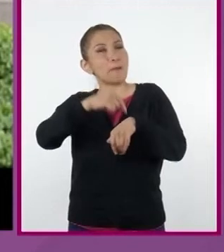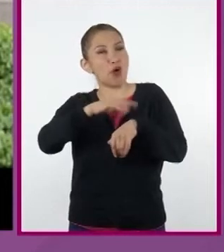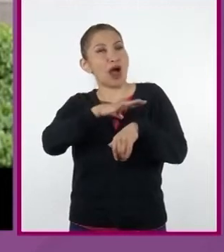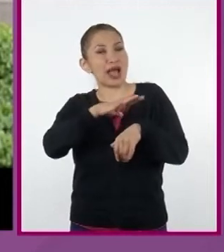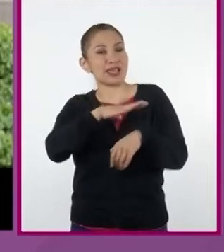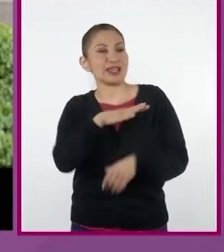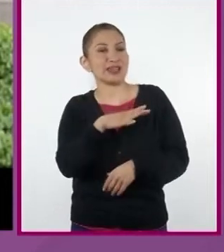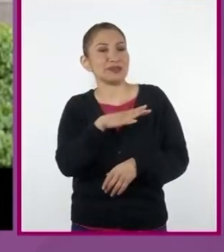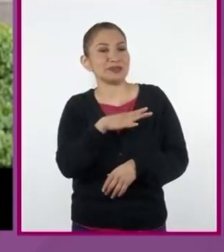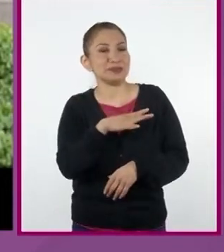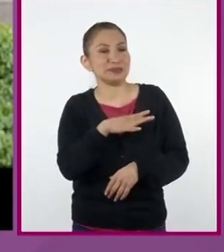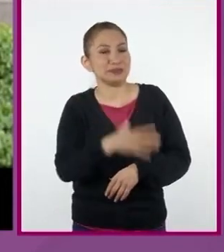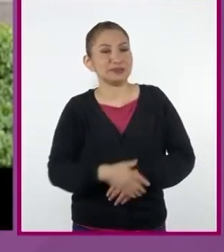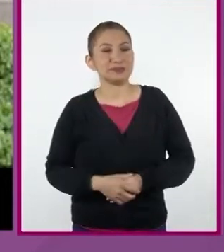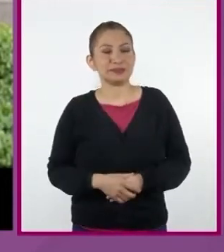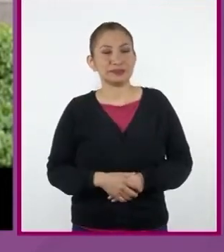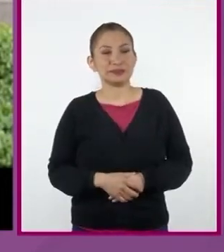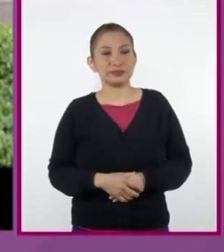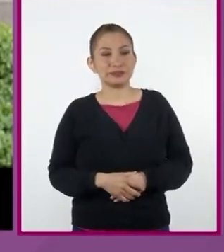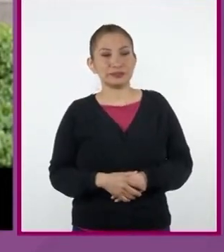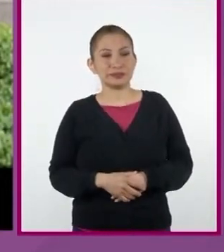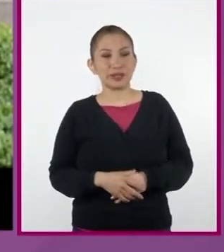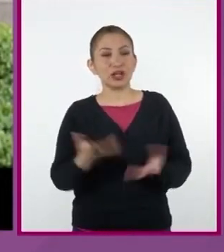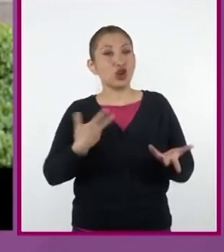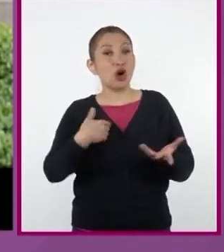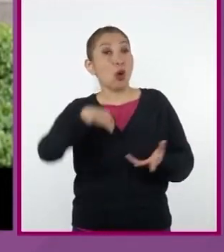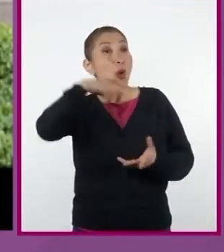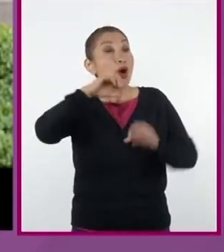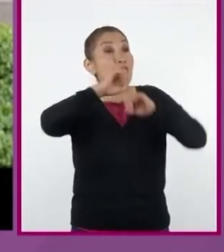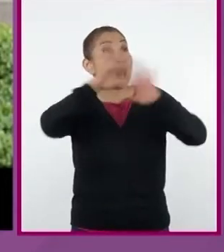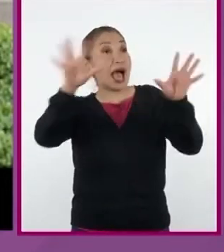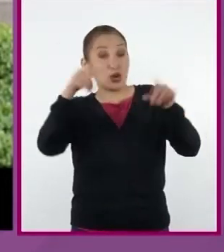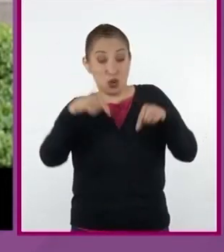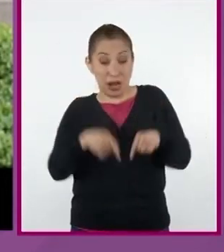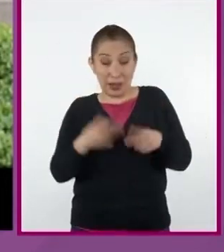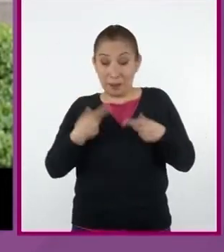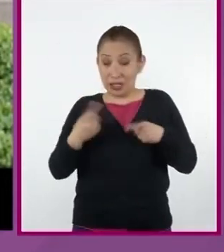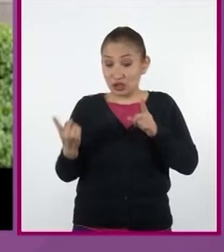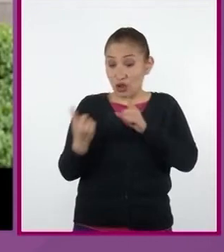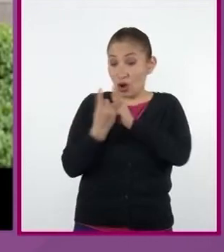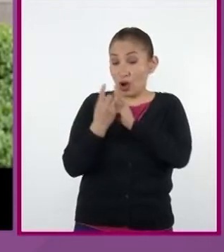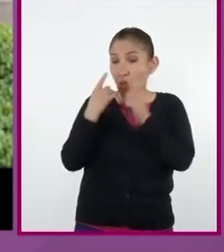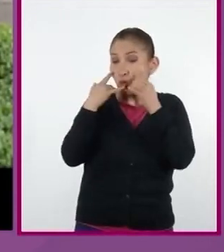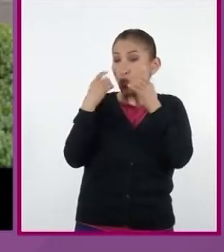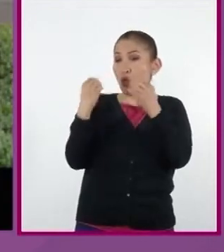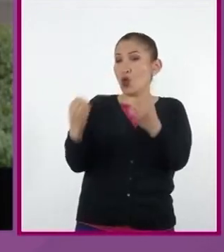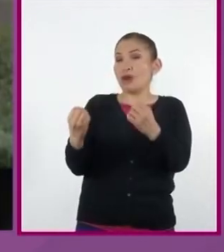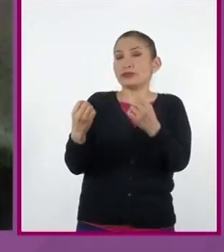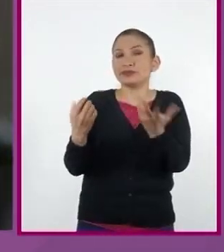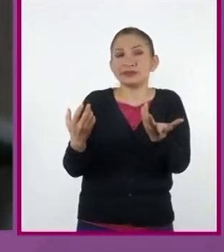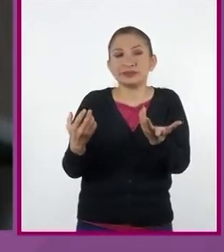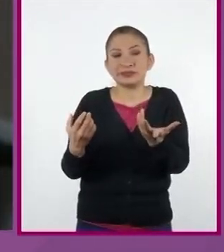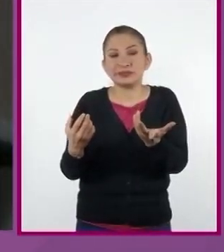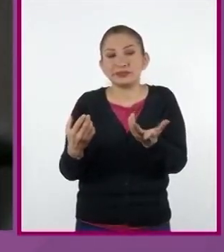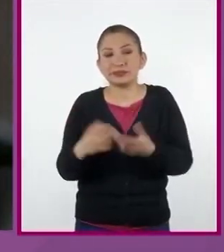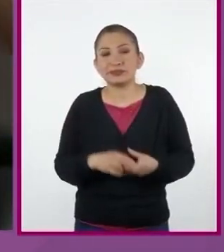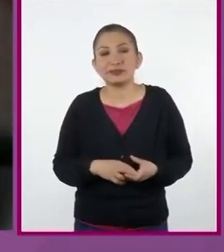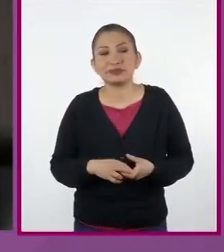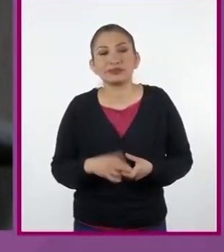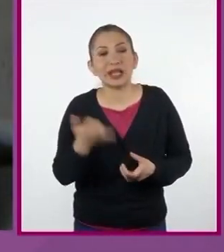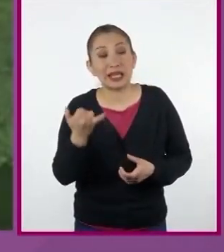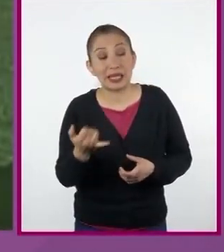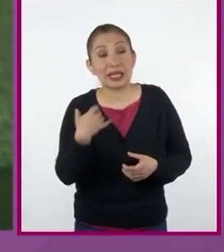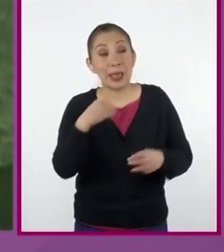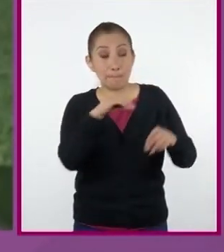la idea de que el tiempo ha pasado. Lo notamos claramente cuando nos encontramos con una persona que hace mucho que no vemos. Y